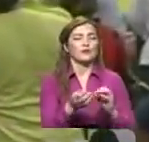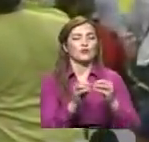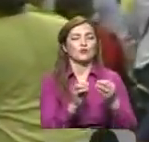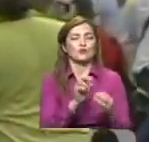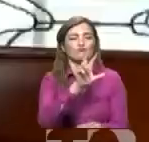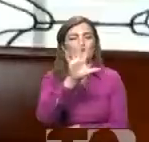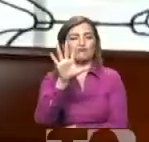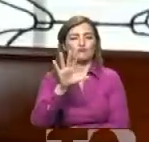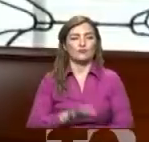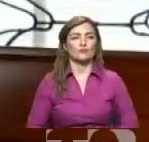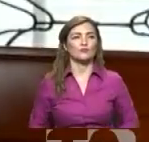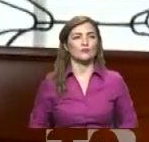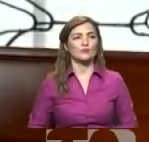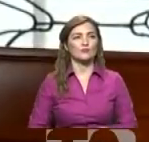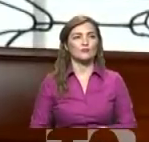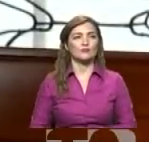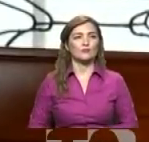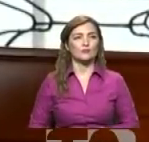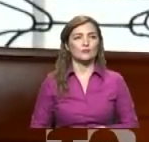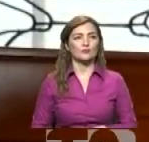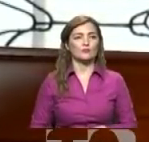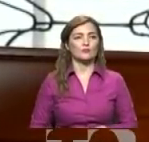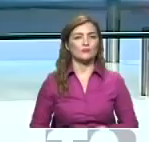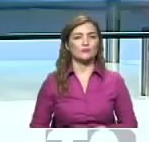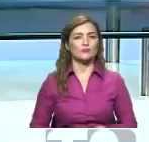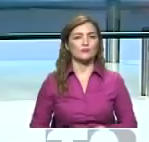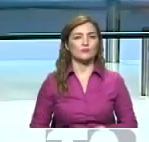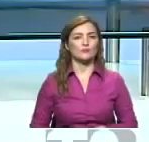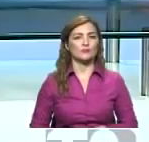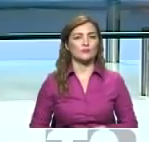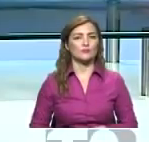de Alianza País. Dayana Monroy, 24 horas.